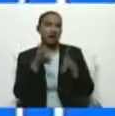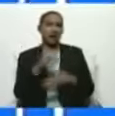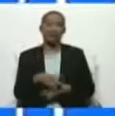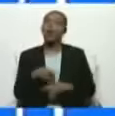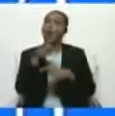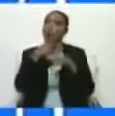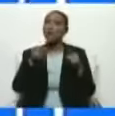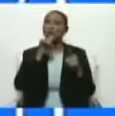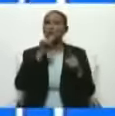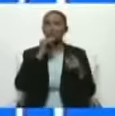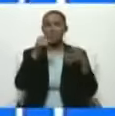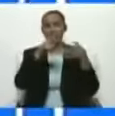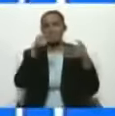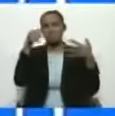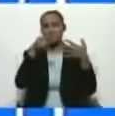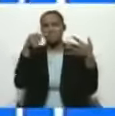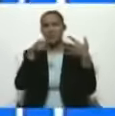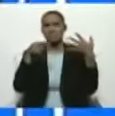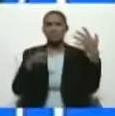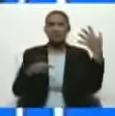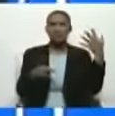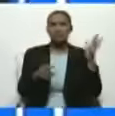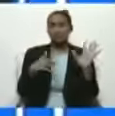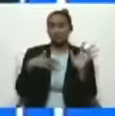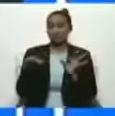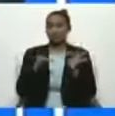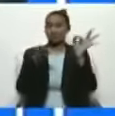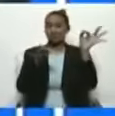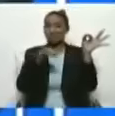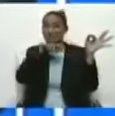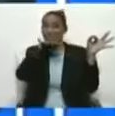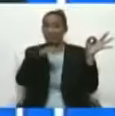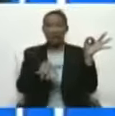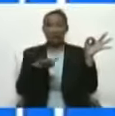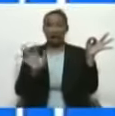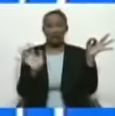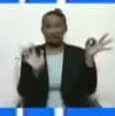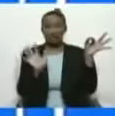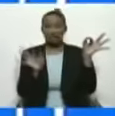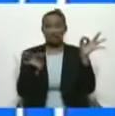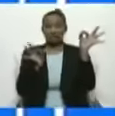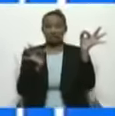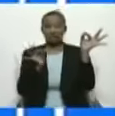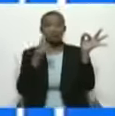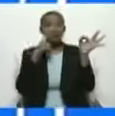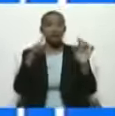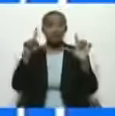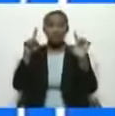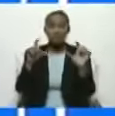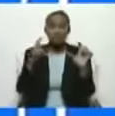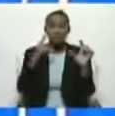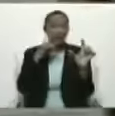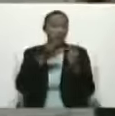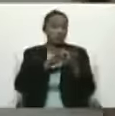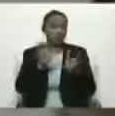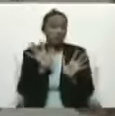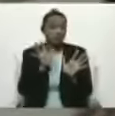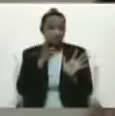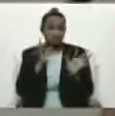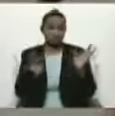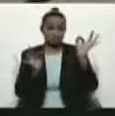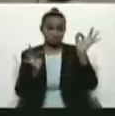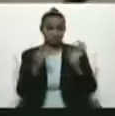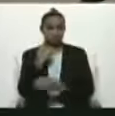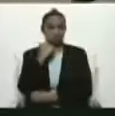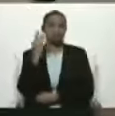Infobae, guácala, no, lo agarro sin problema porque esto es una fotografía. Si fuera el medio directamente impreso,